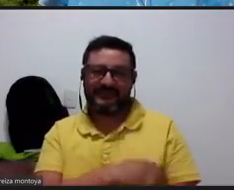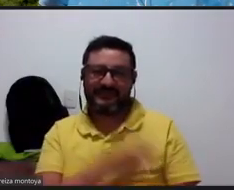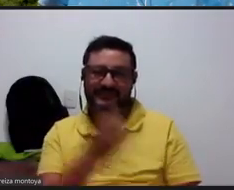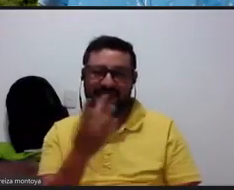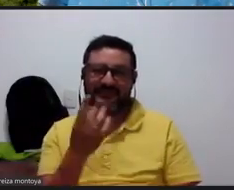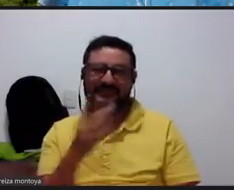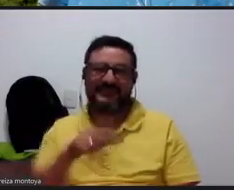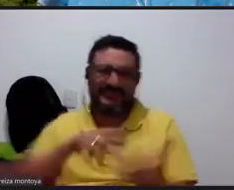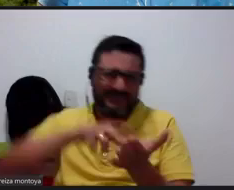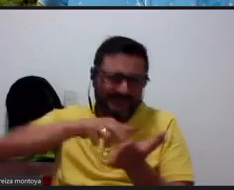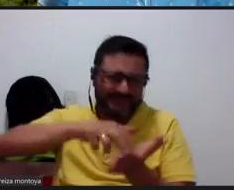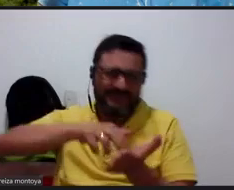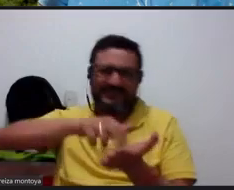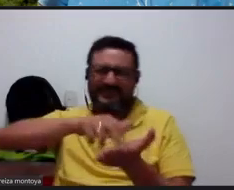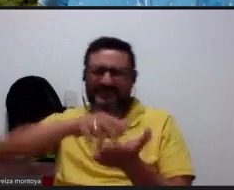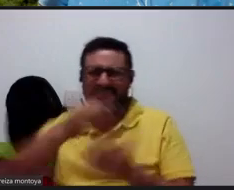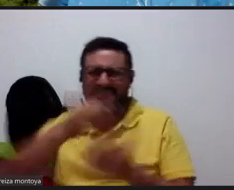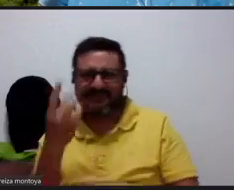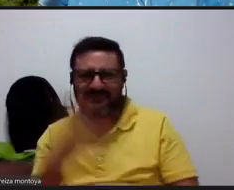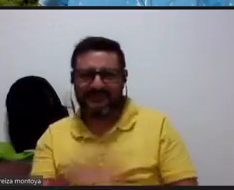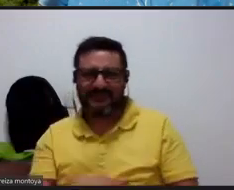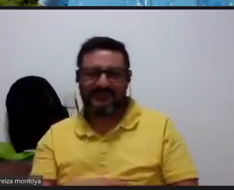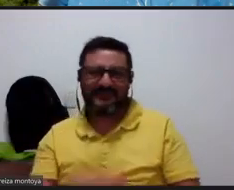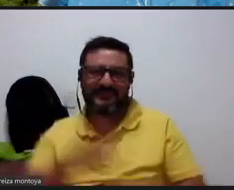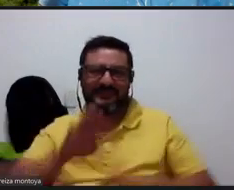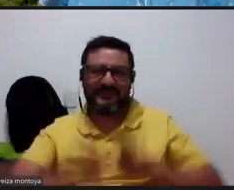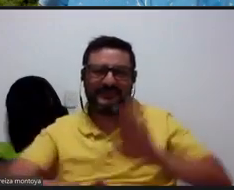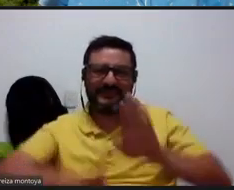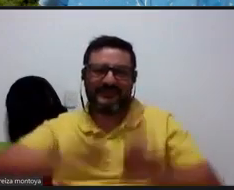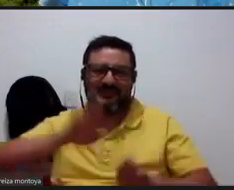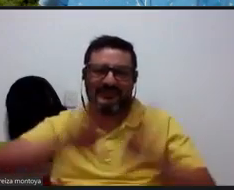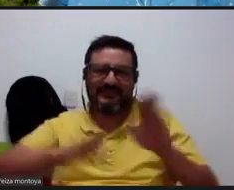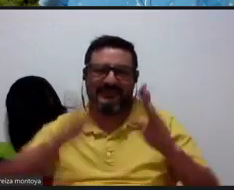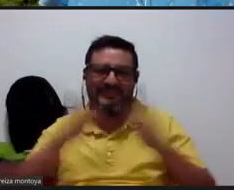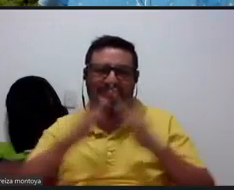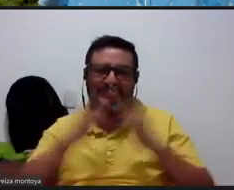caminar. Casi que yo solo caminaba de mi casa,